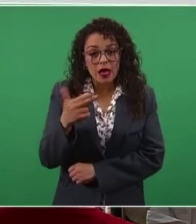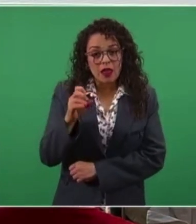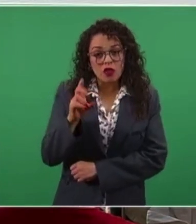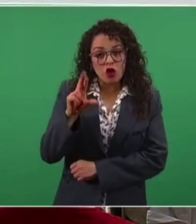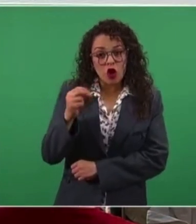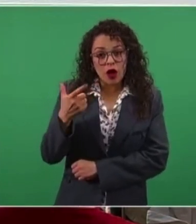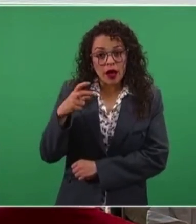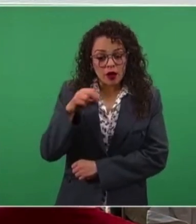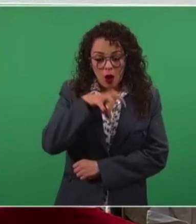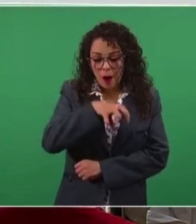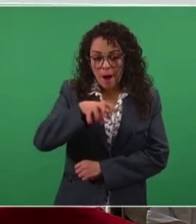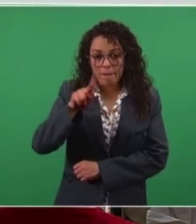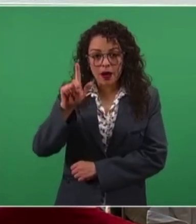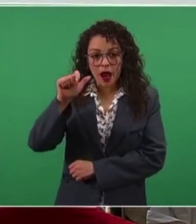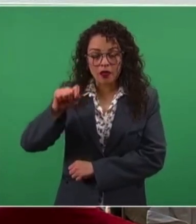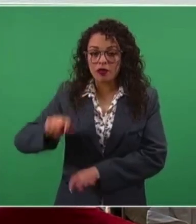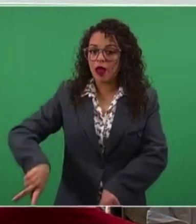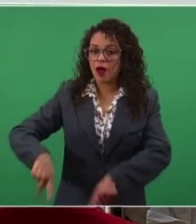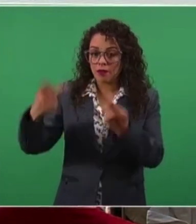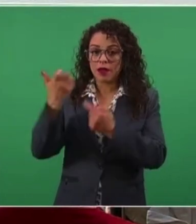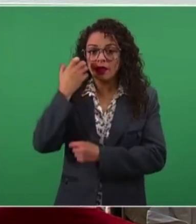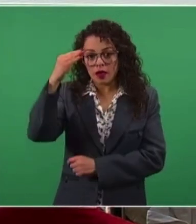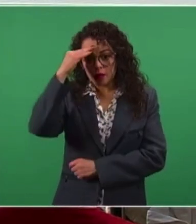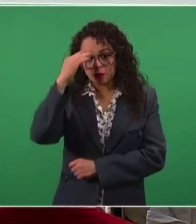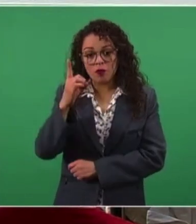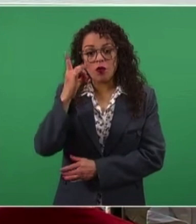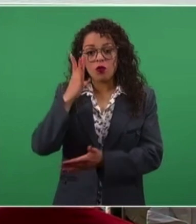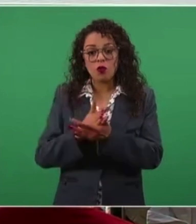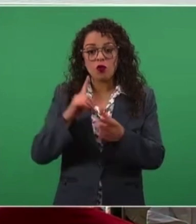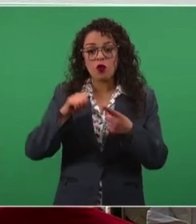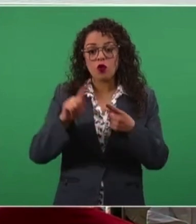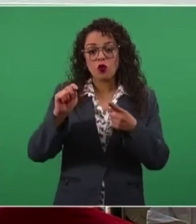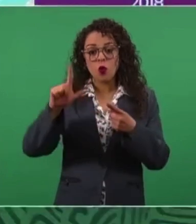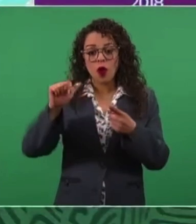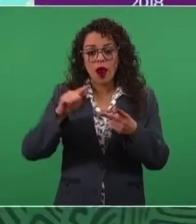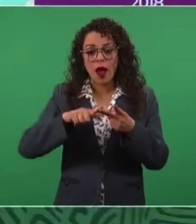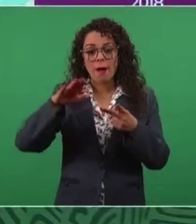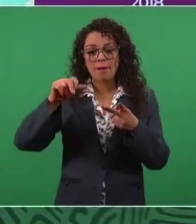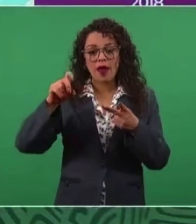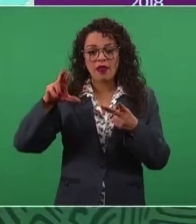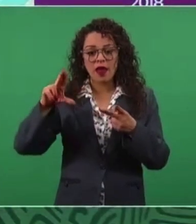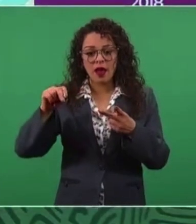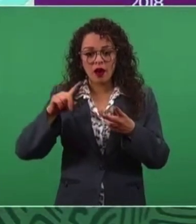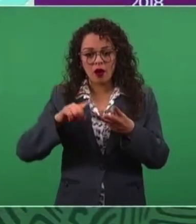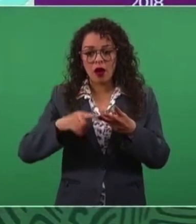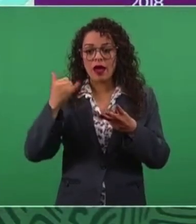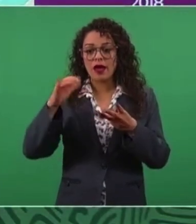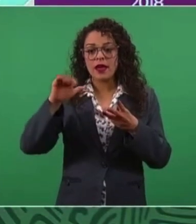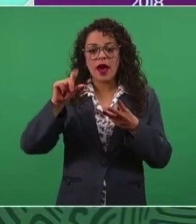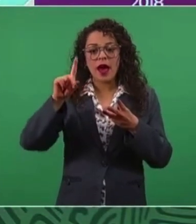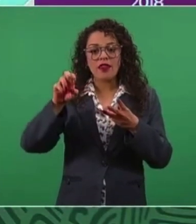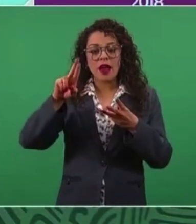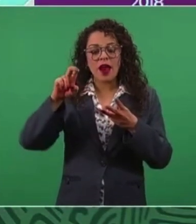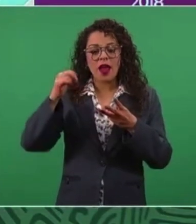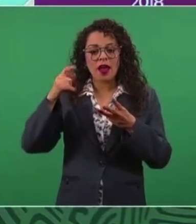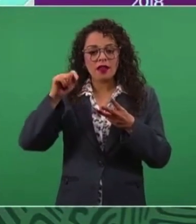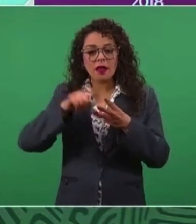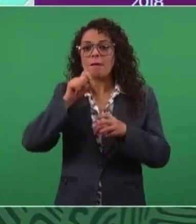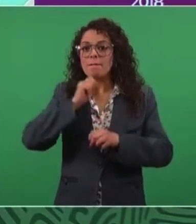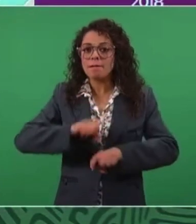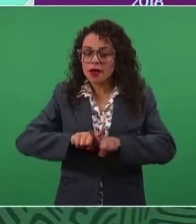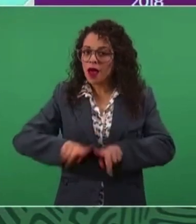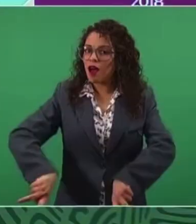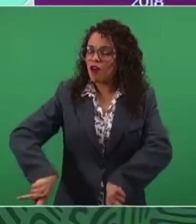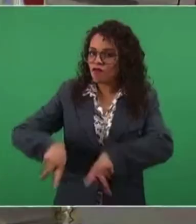alcanzaron a vender Tula y Salamá y Madero. De hecho, vendieron también Cadereyta. Pero en